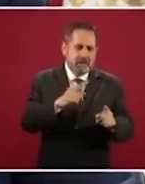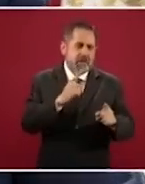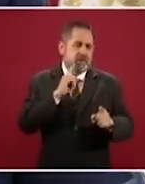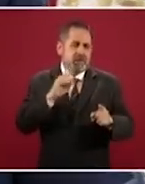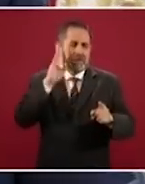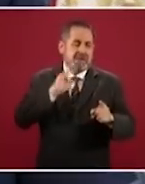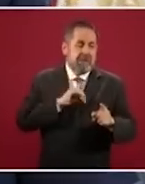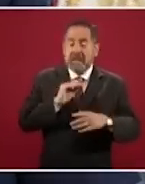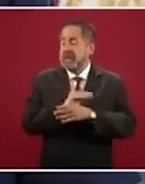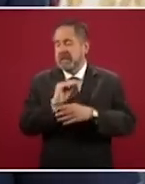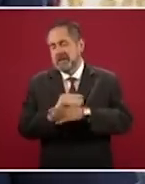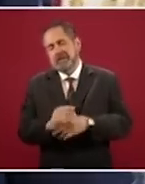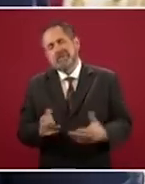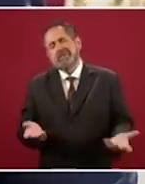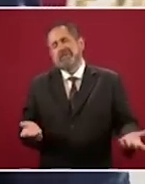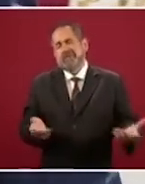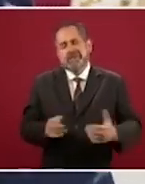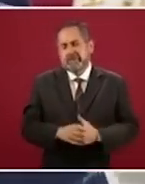feminicidio